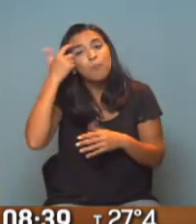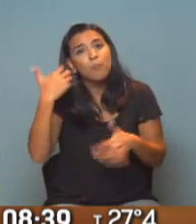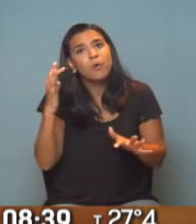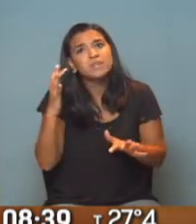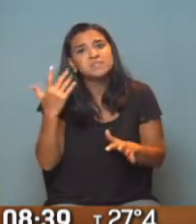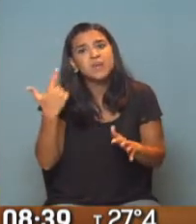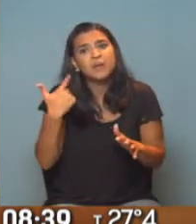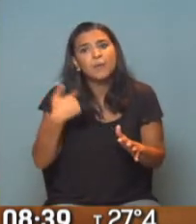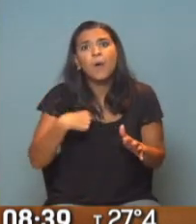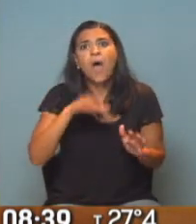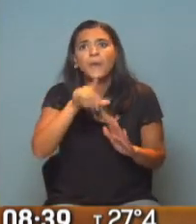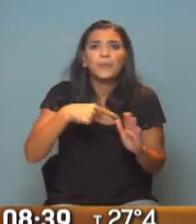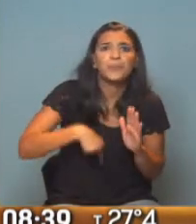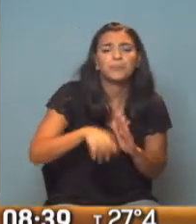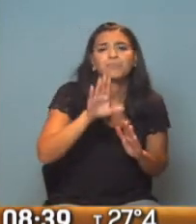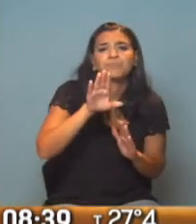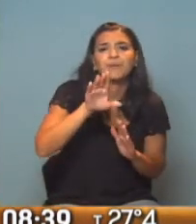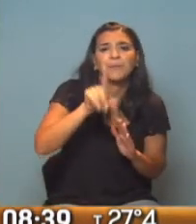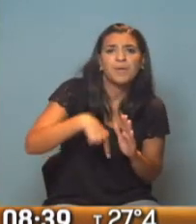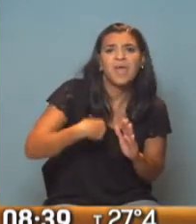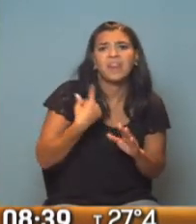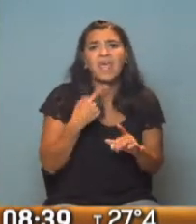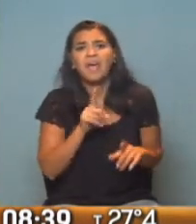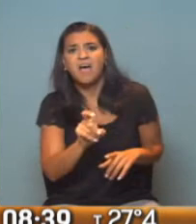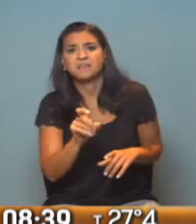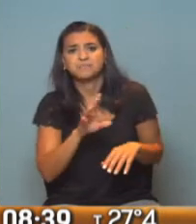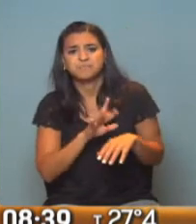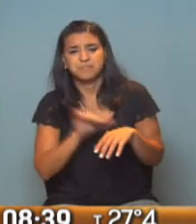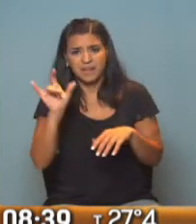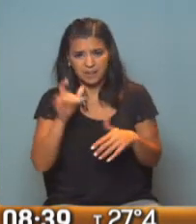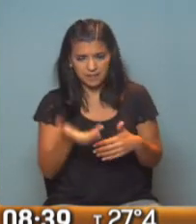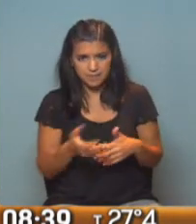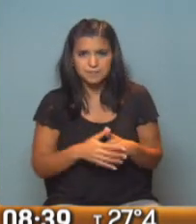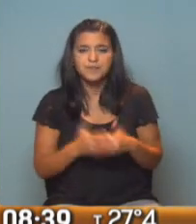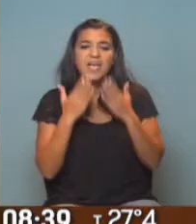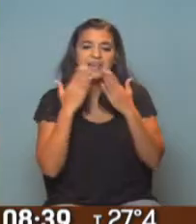remota pero muy frecuente de agarrarte algo malo la piel